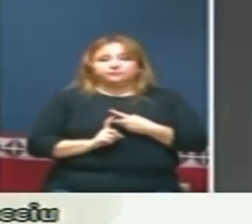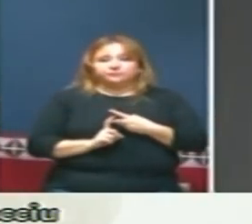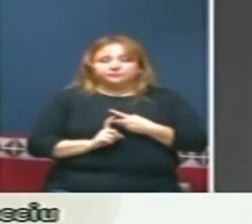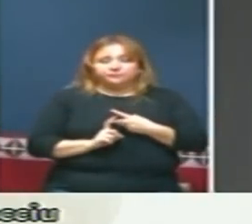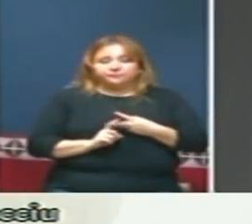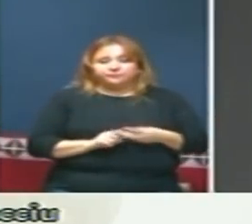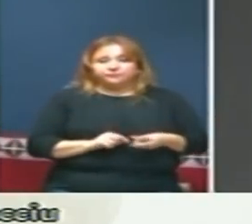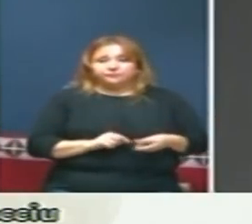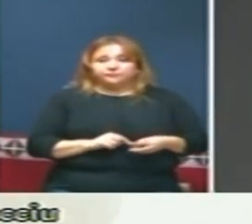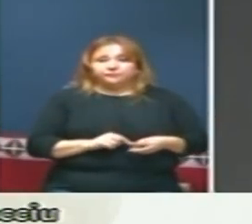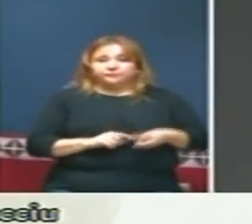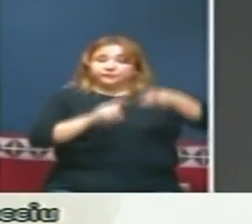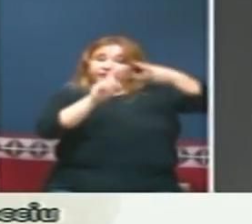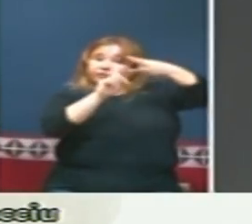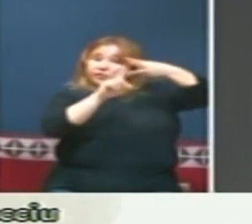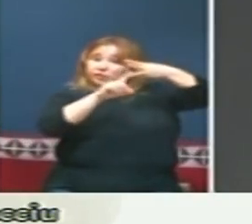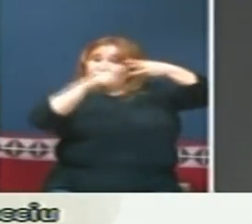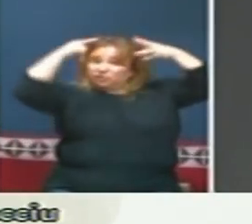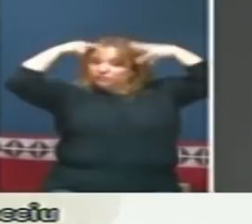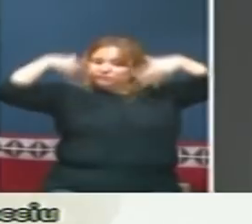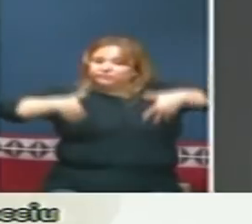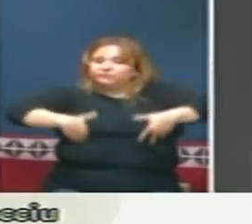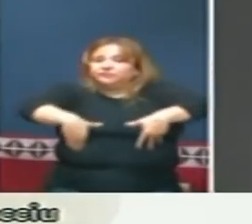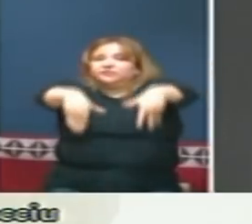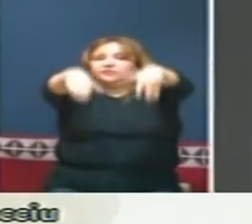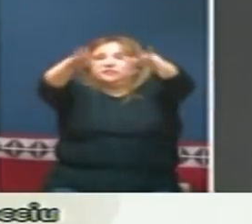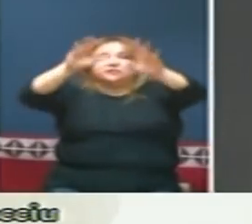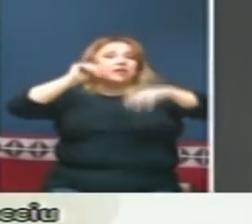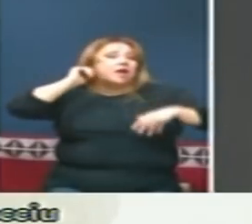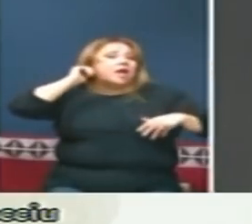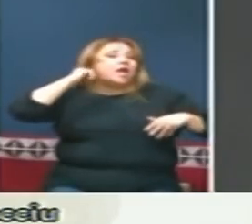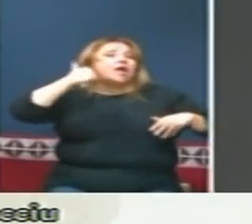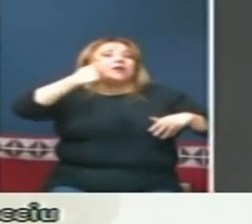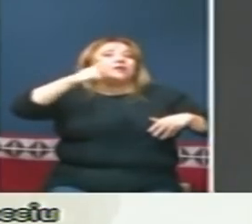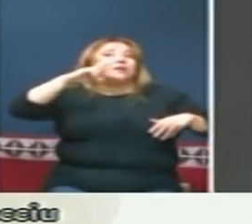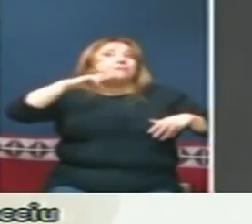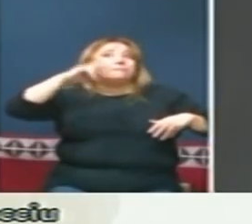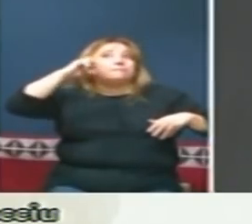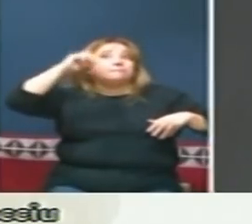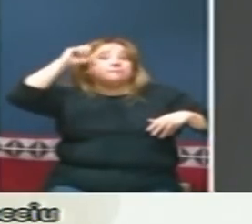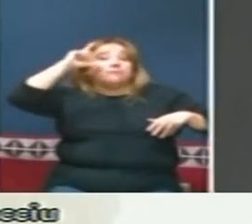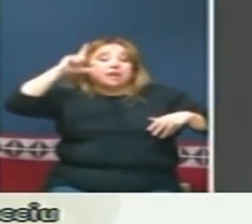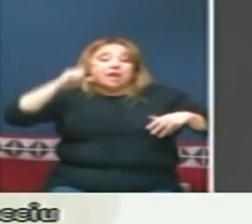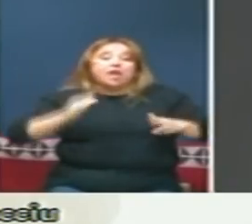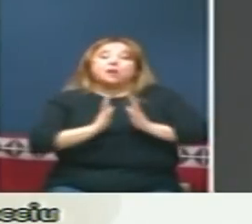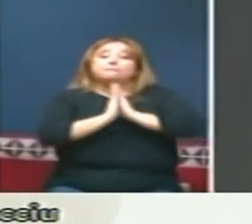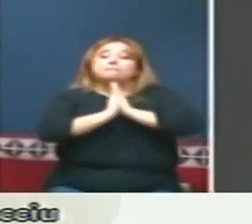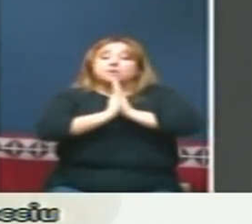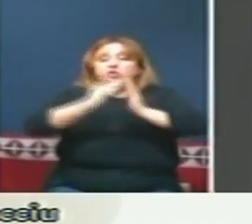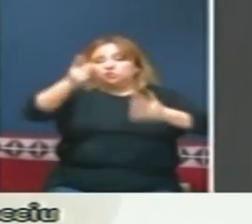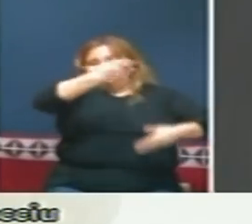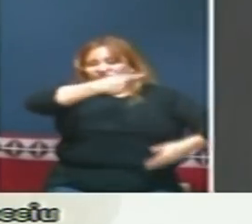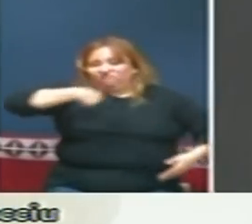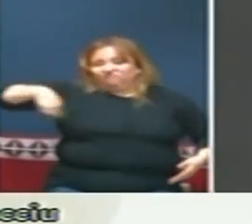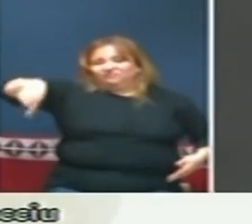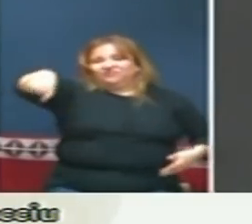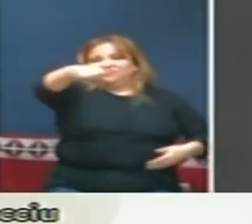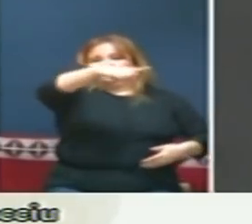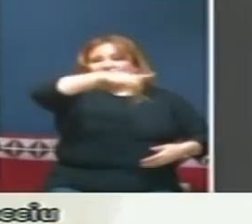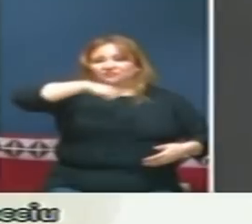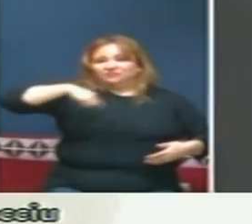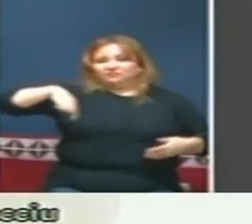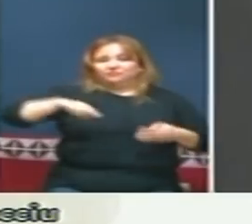por nosotros. Beato Gabriel Longueville, roga por nosotros. Beato Gabriel